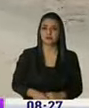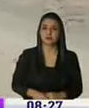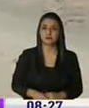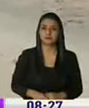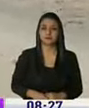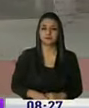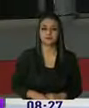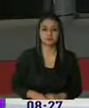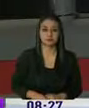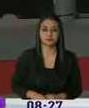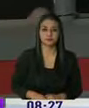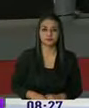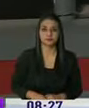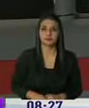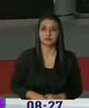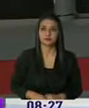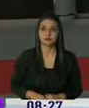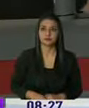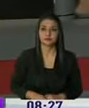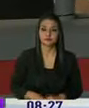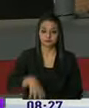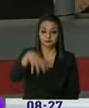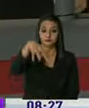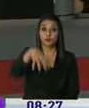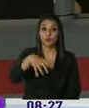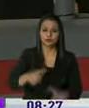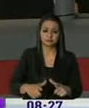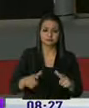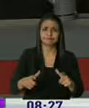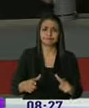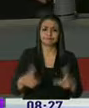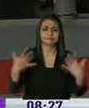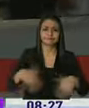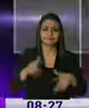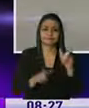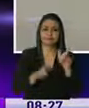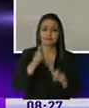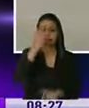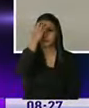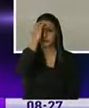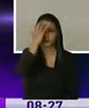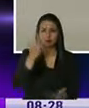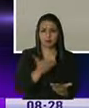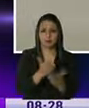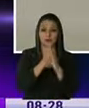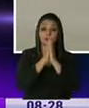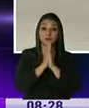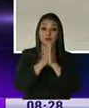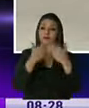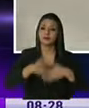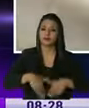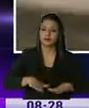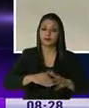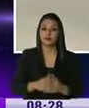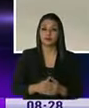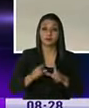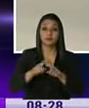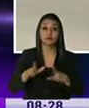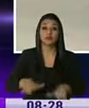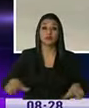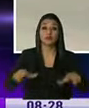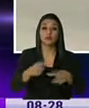Cadena. Esos son los huecos a medio cielo que les tienen con dolor de cabeza a nuestros vecinos. La solicitud está dada. Hay varias zonas